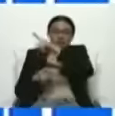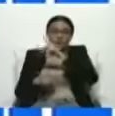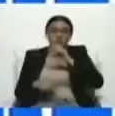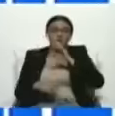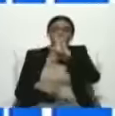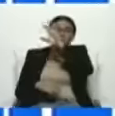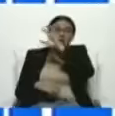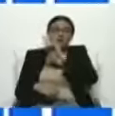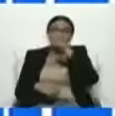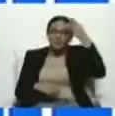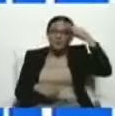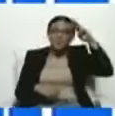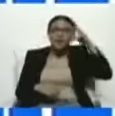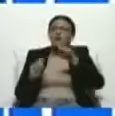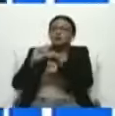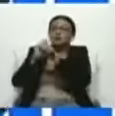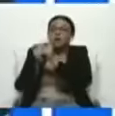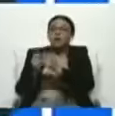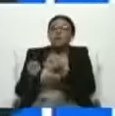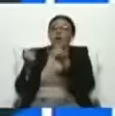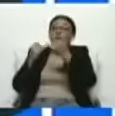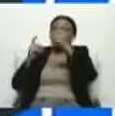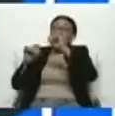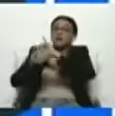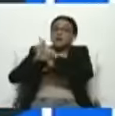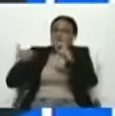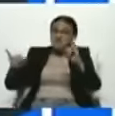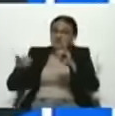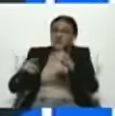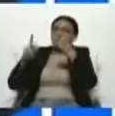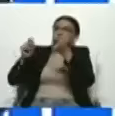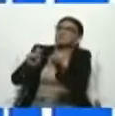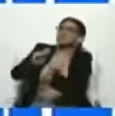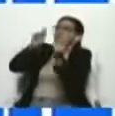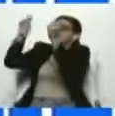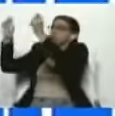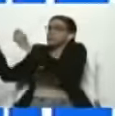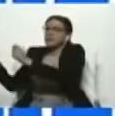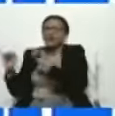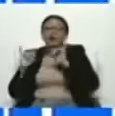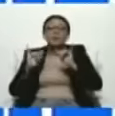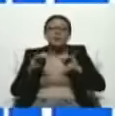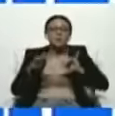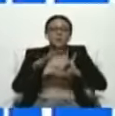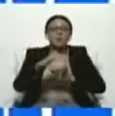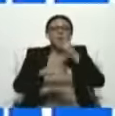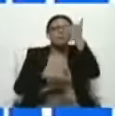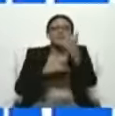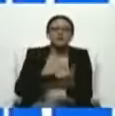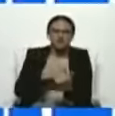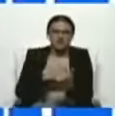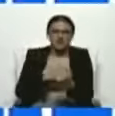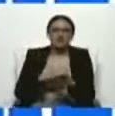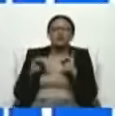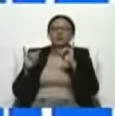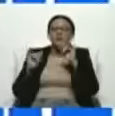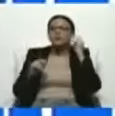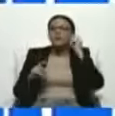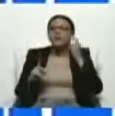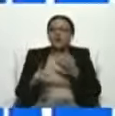sociedad que había sido enfermada por la acción de la violencia de la derecha y por la acción